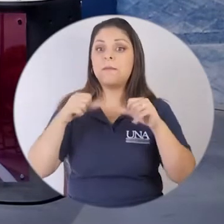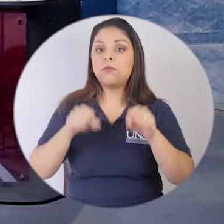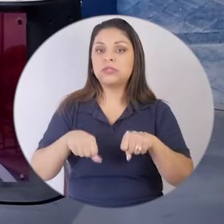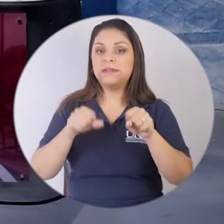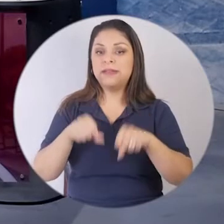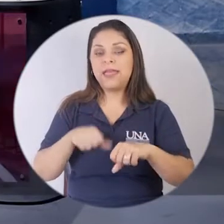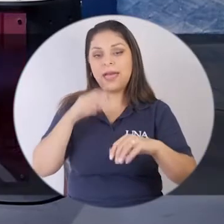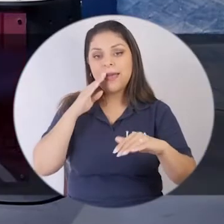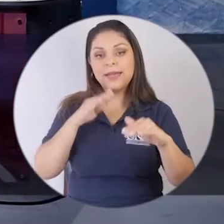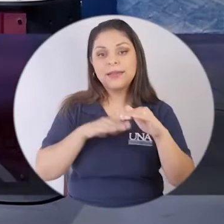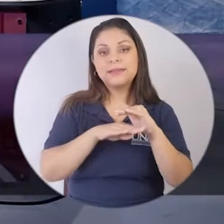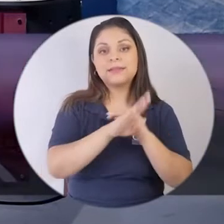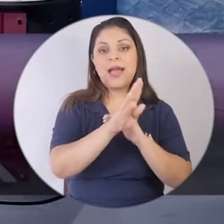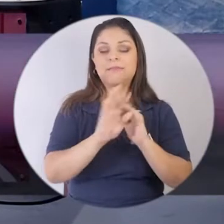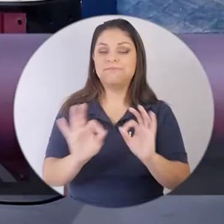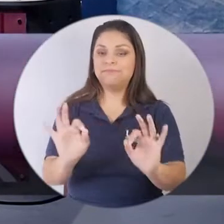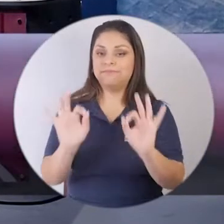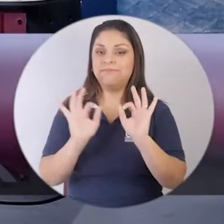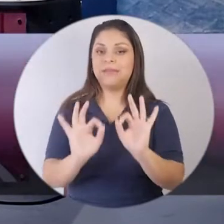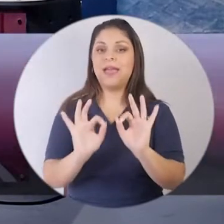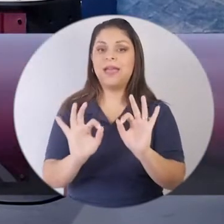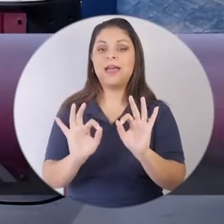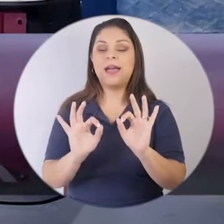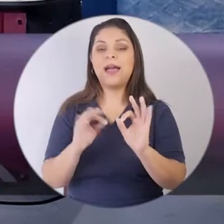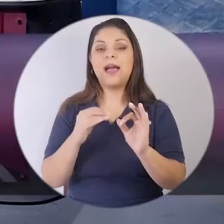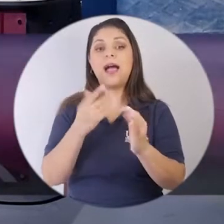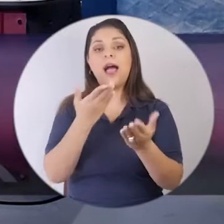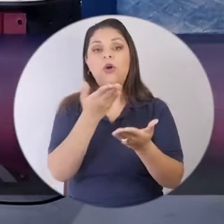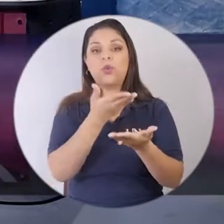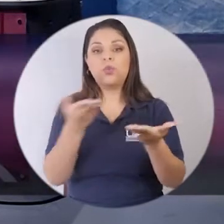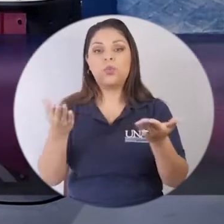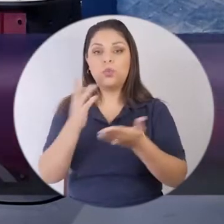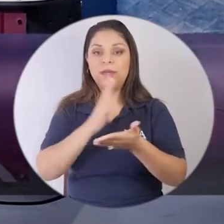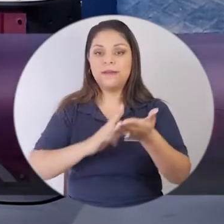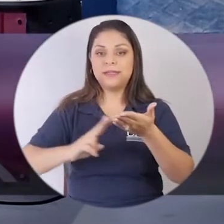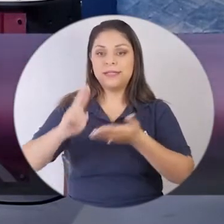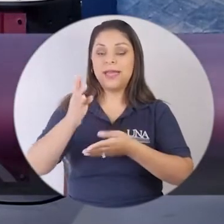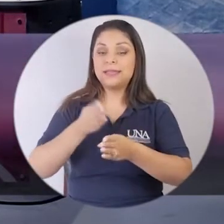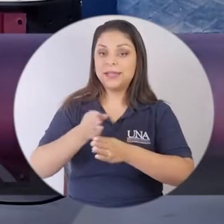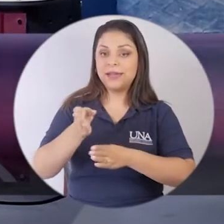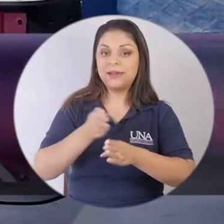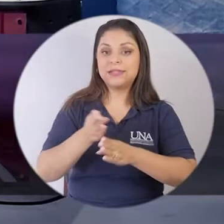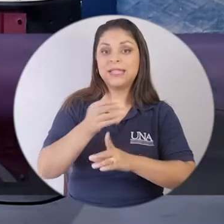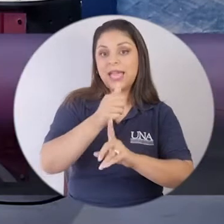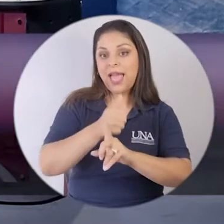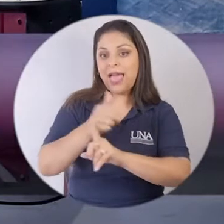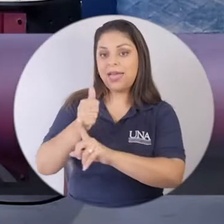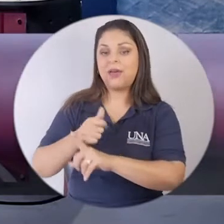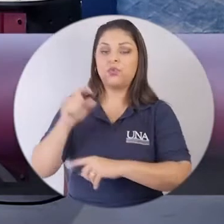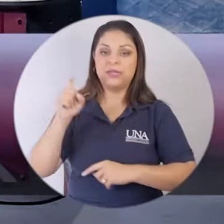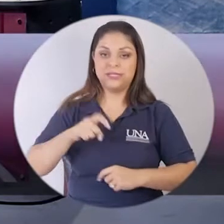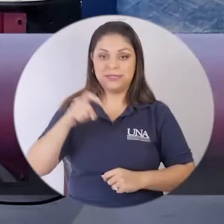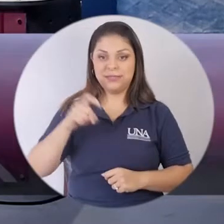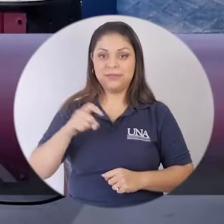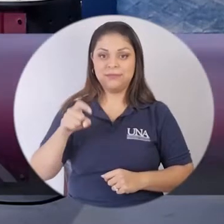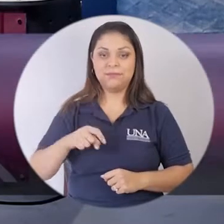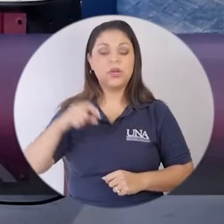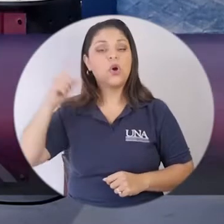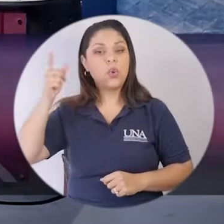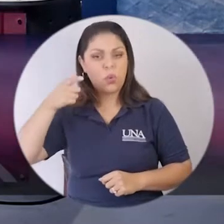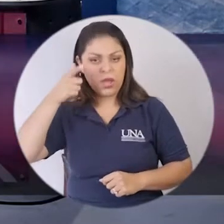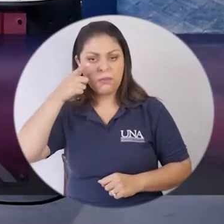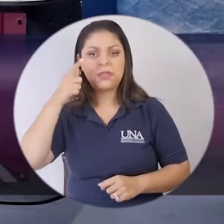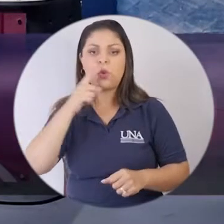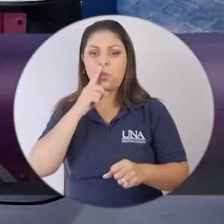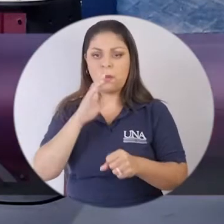la posibilidad de ingresar exitosamente, ¿verdad?, a las universidades y a las carreras que cada uno de ellos requiera,